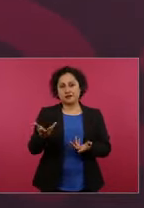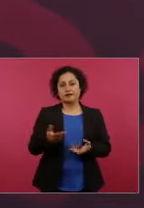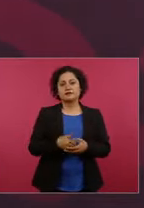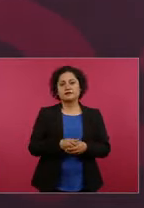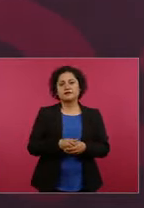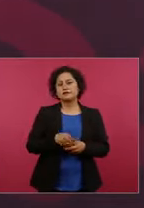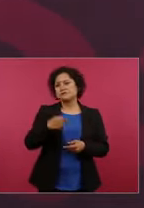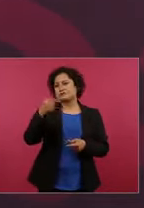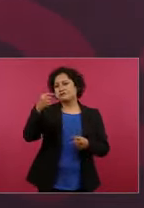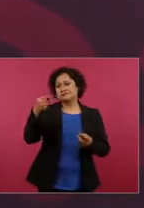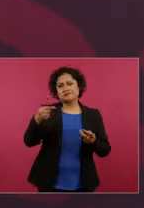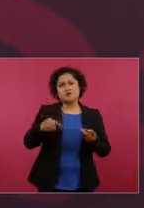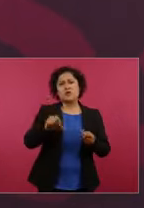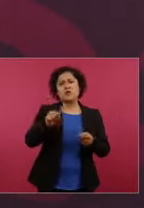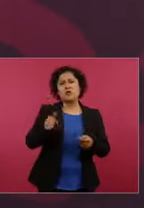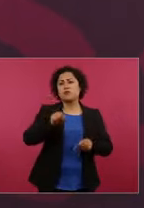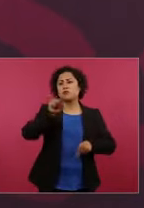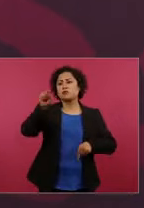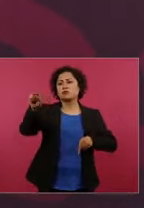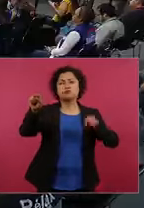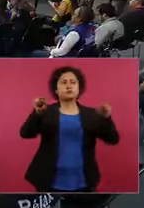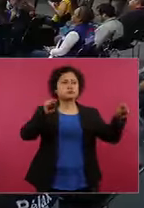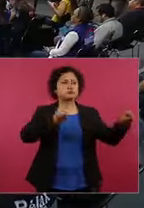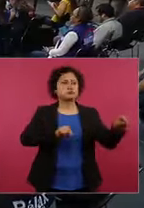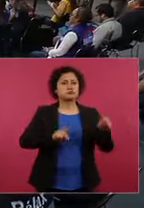y otros en radio.